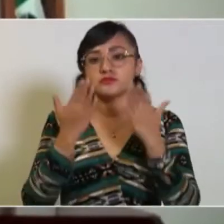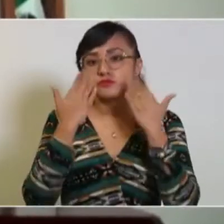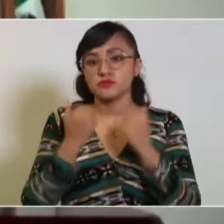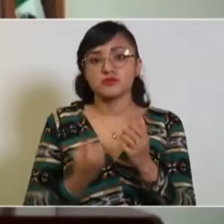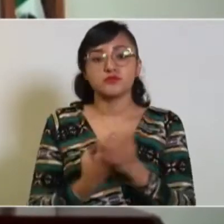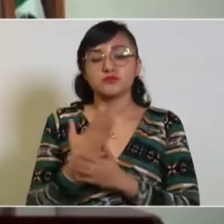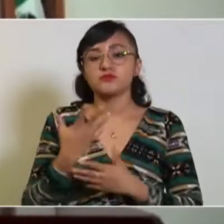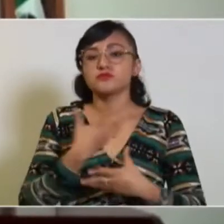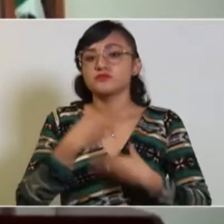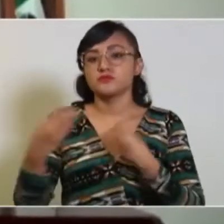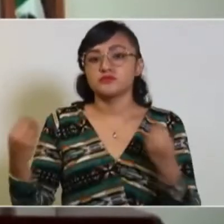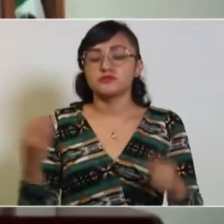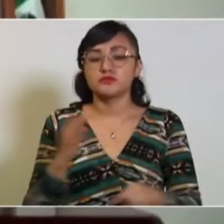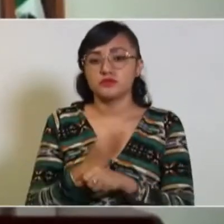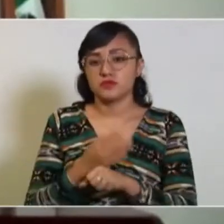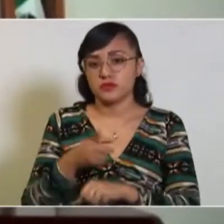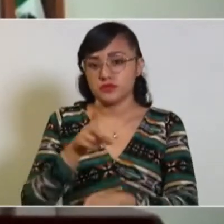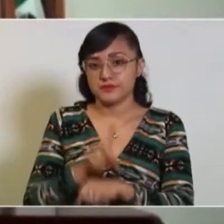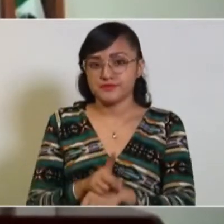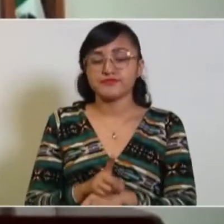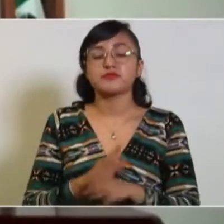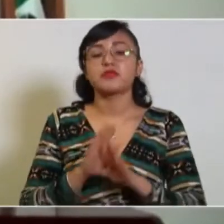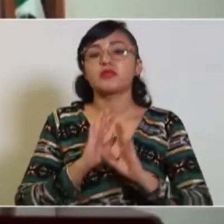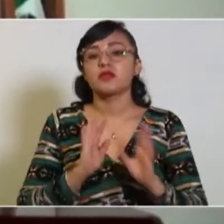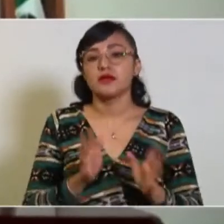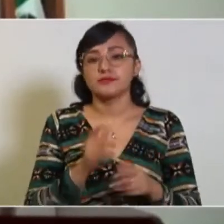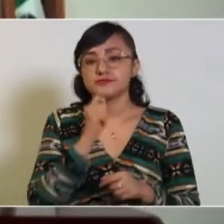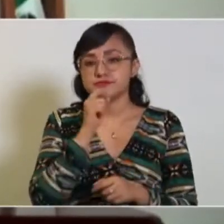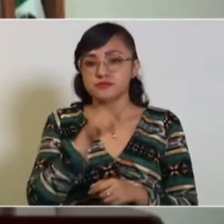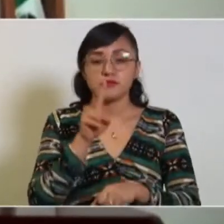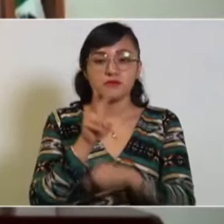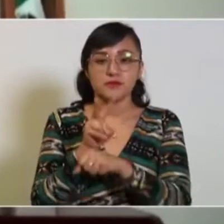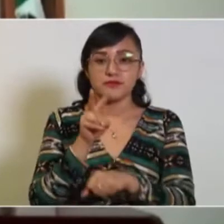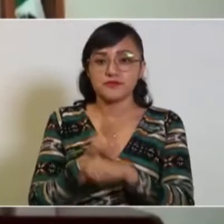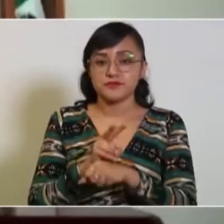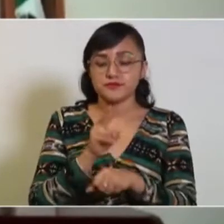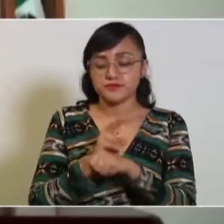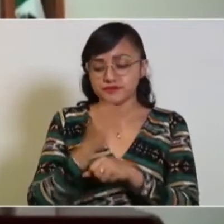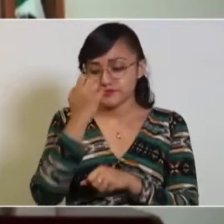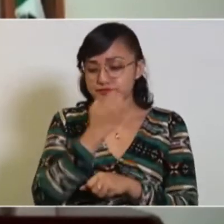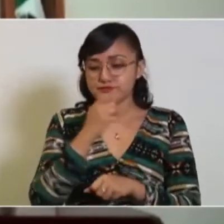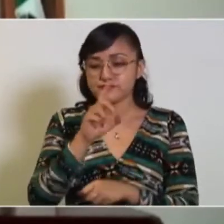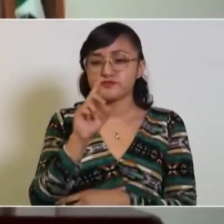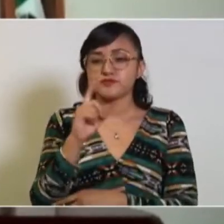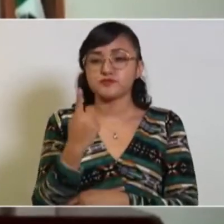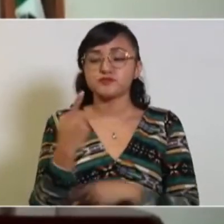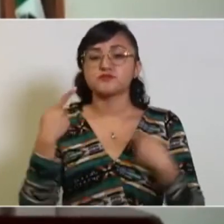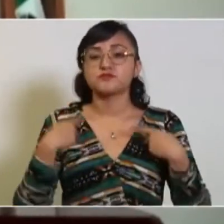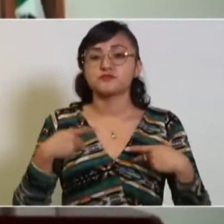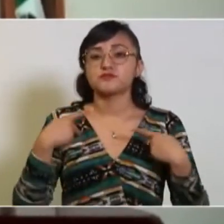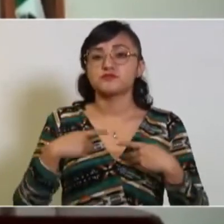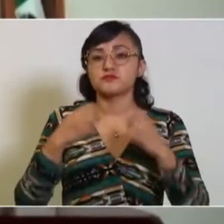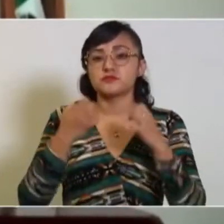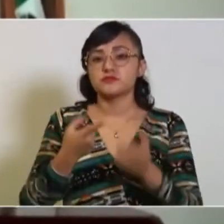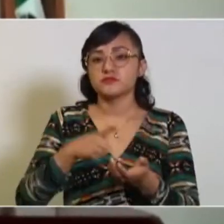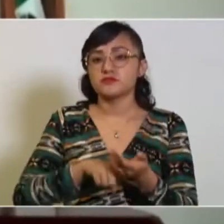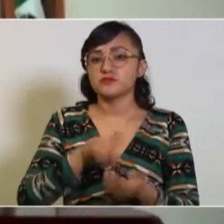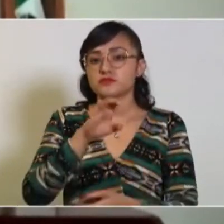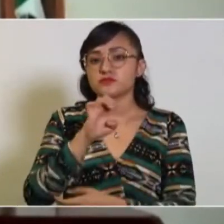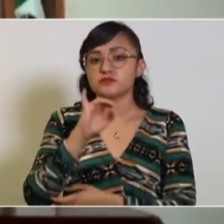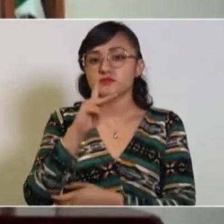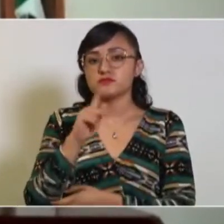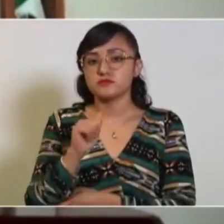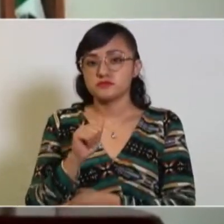nuevos contagios el día de hoy. Se mantiene la vigilancia médica a las 31 personas que se encuentran actualmente en las